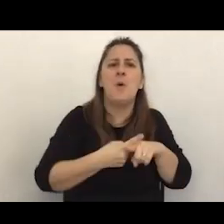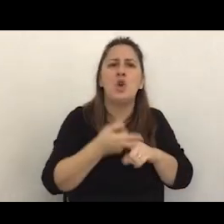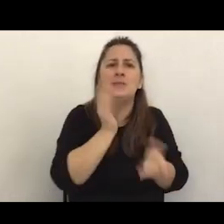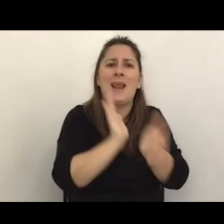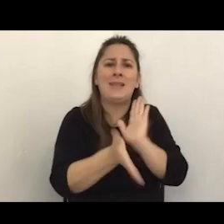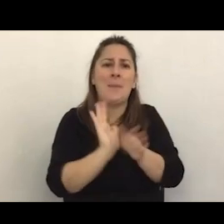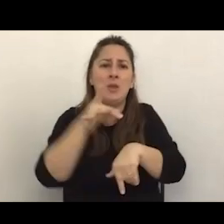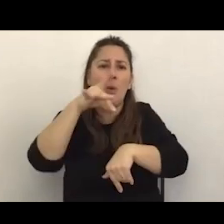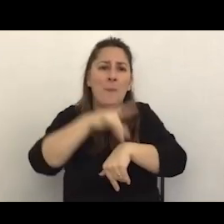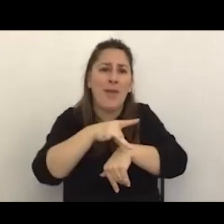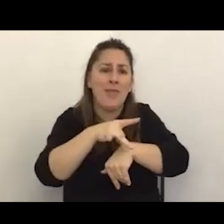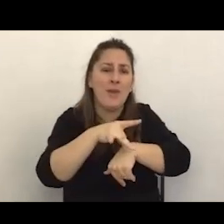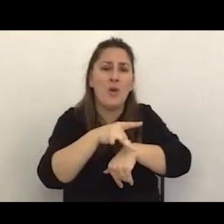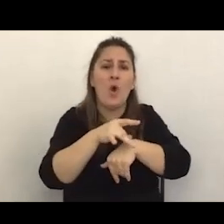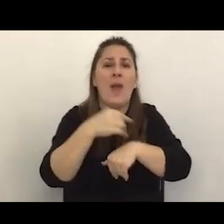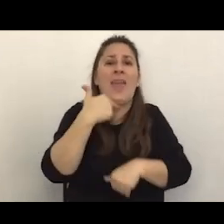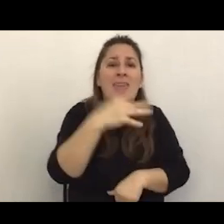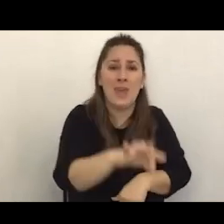debía hacer el hijo